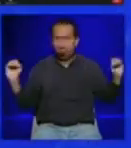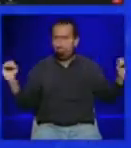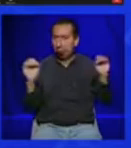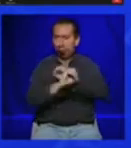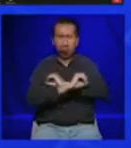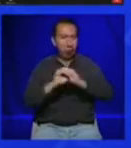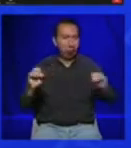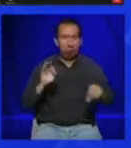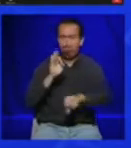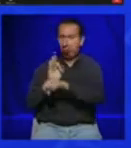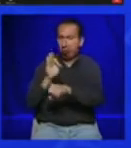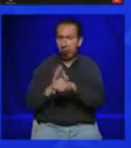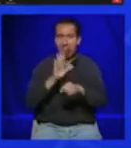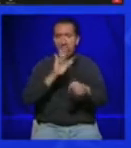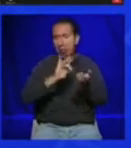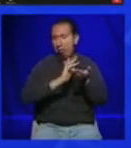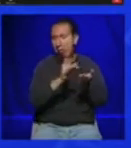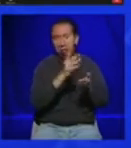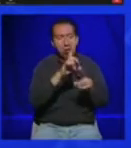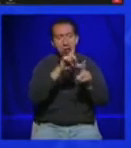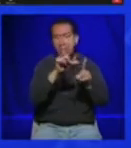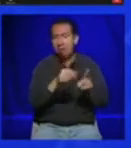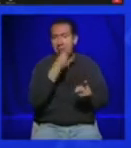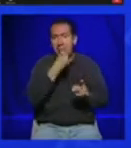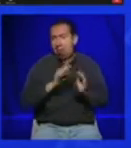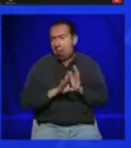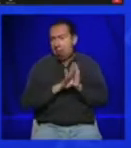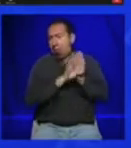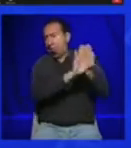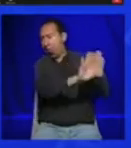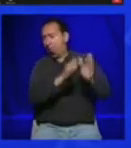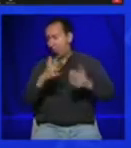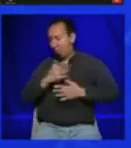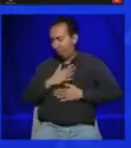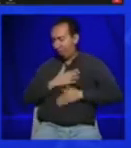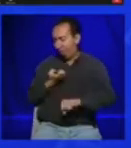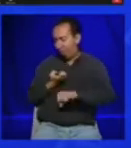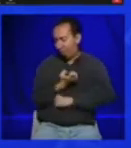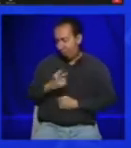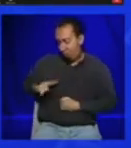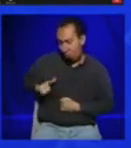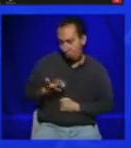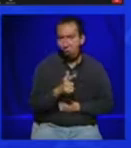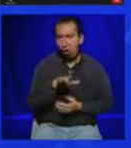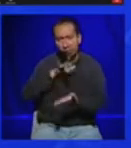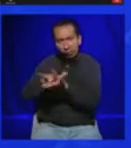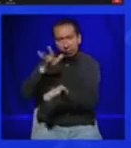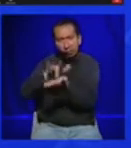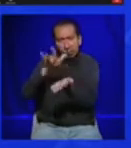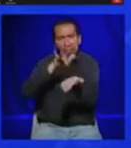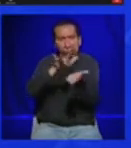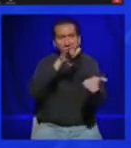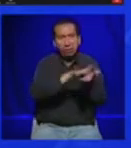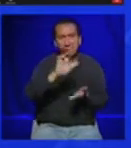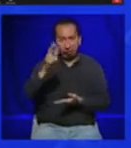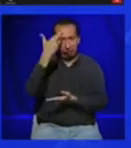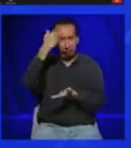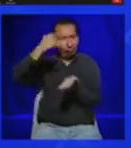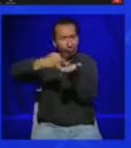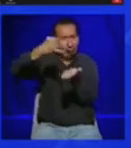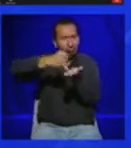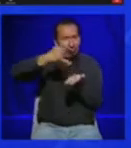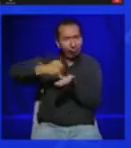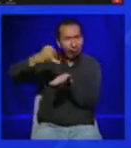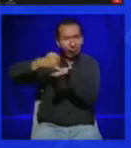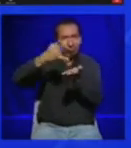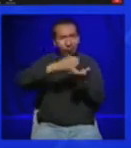empleos. Hemos salido adelante exclusivamente con recursos propios, con recursos tuyos, haciendo ajustes y reorientando